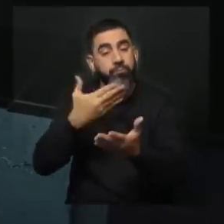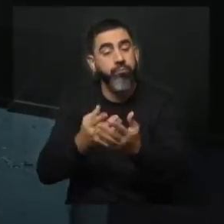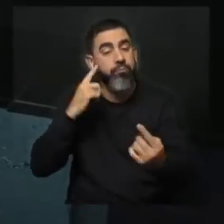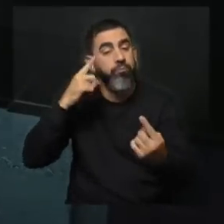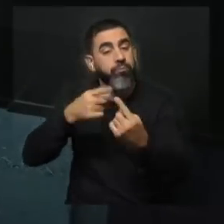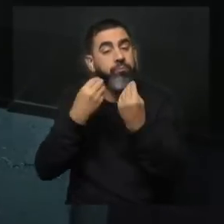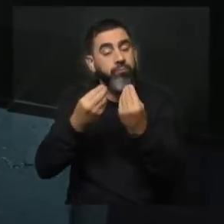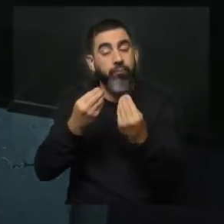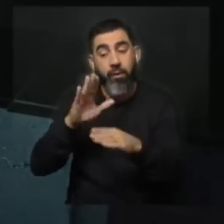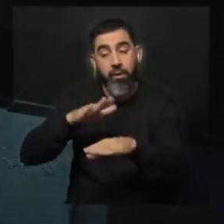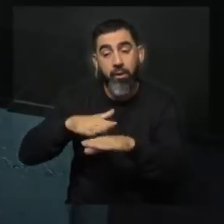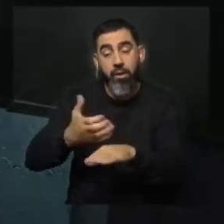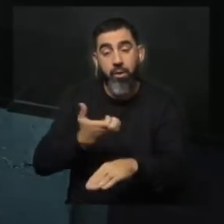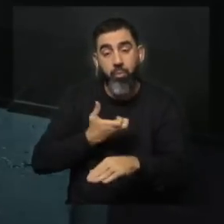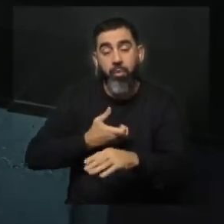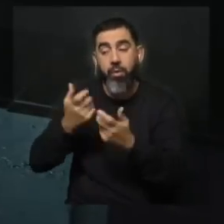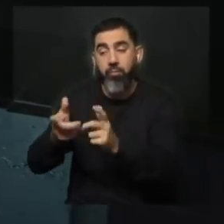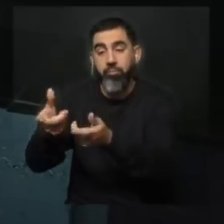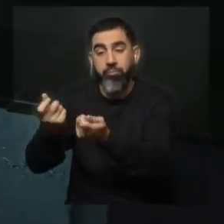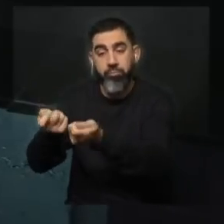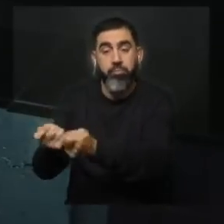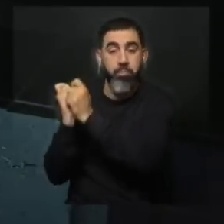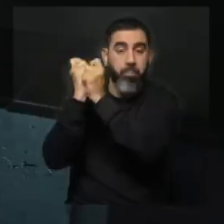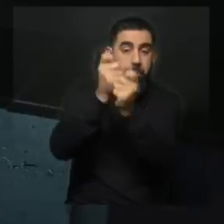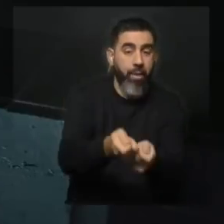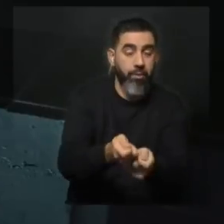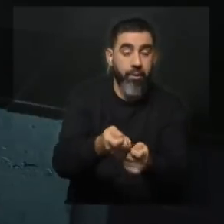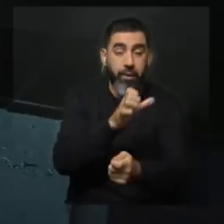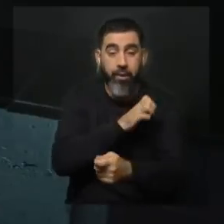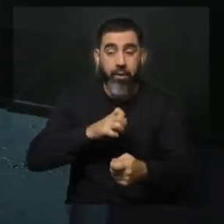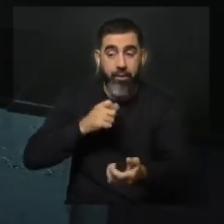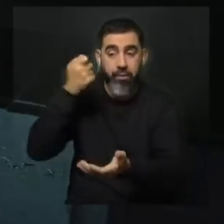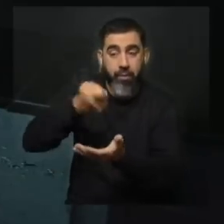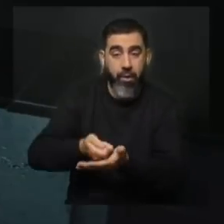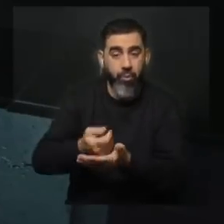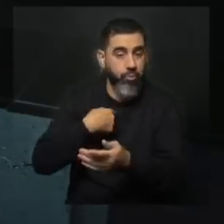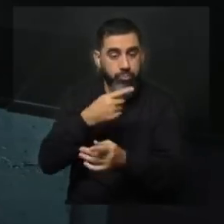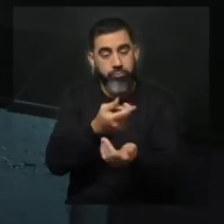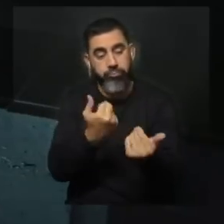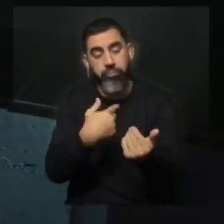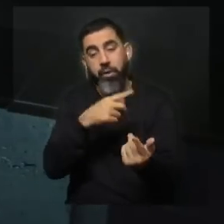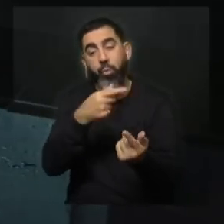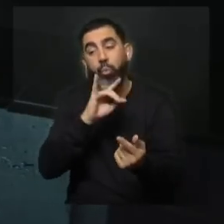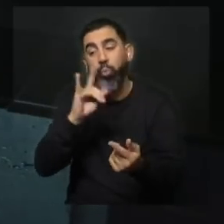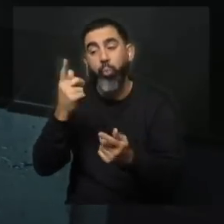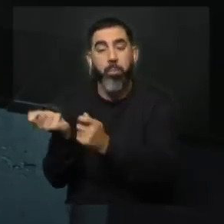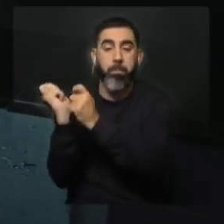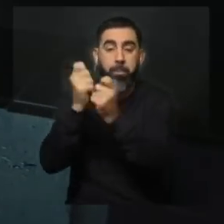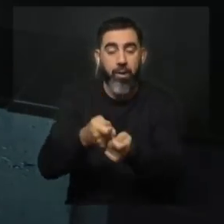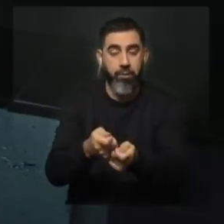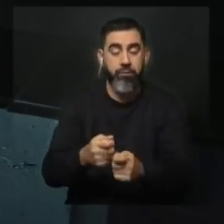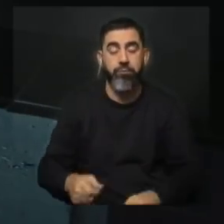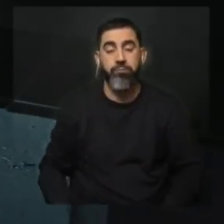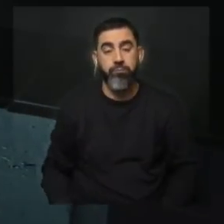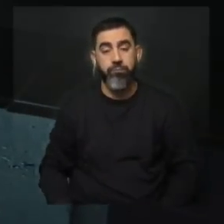de estos crímenes devuelvan las indemnizaciones que debió pagar el estado uruguayo a raíz de la condena dictada por la Corte Interamericana